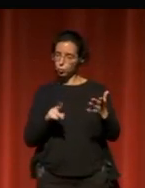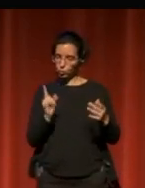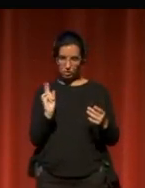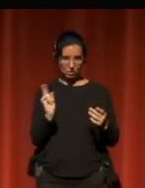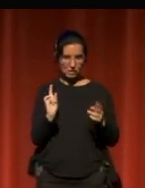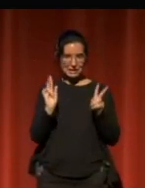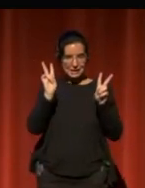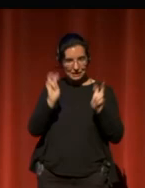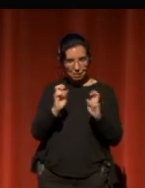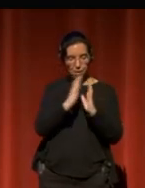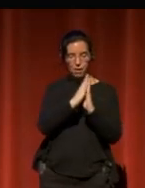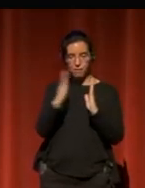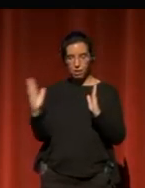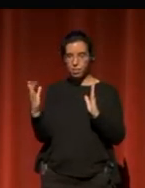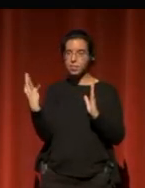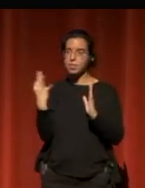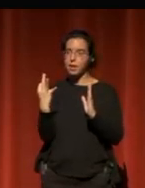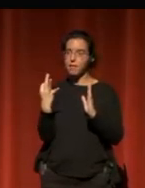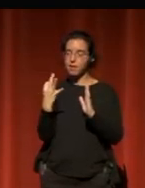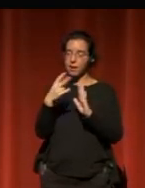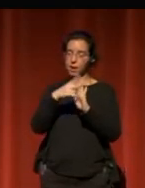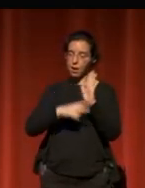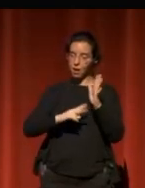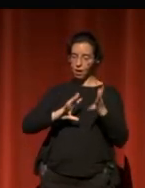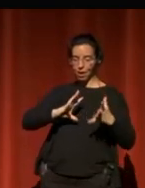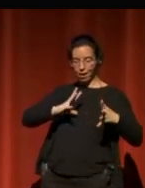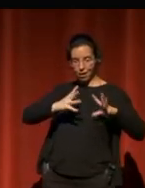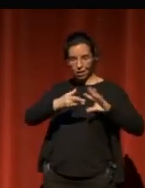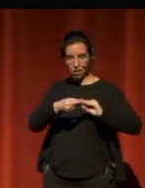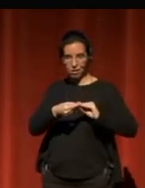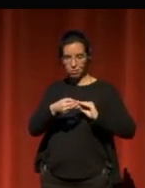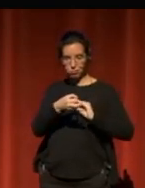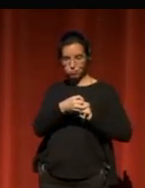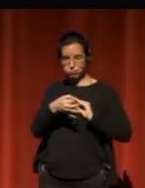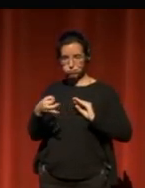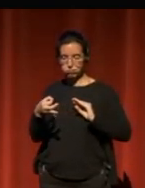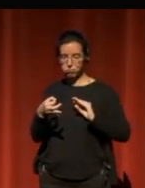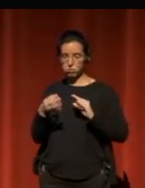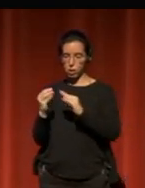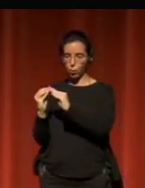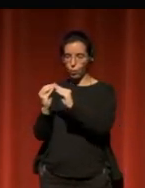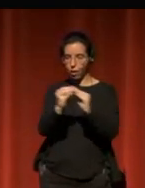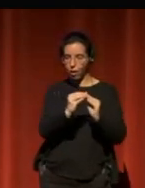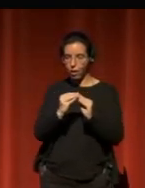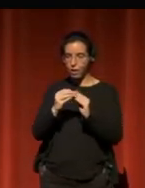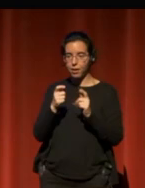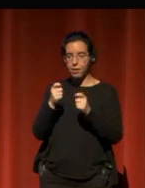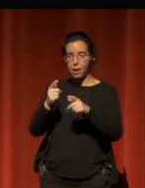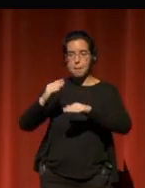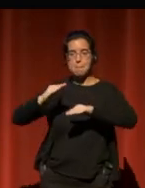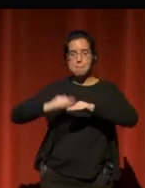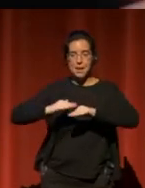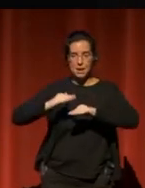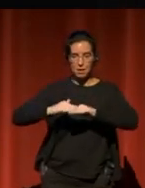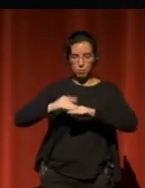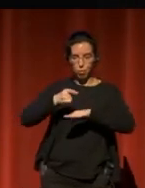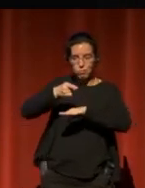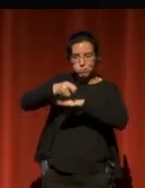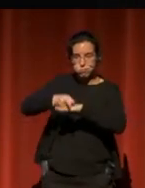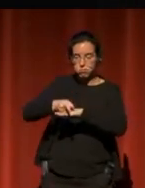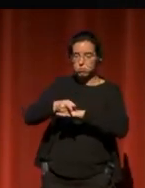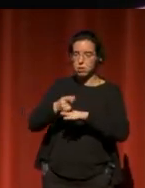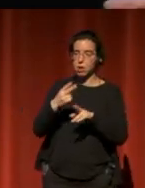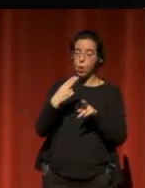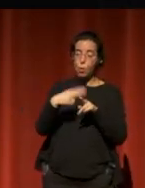que estén acordadas y que se armonicen y que establezcan unos mínimos, las políticas, bueno, como estas